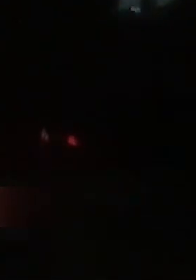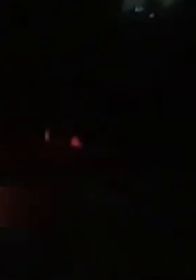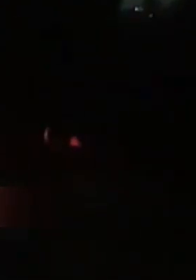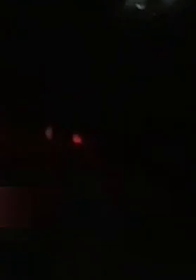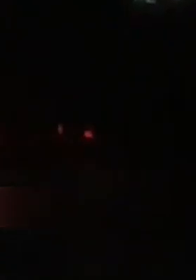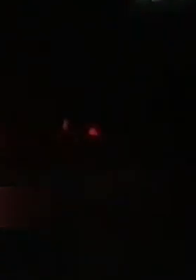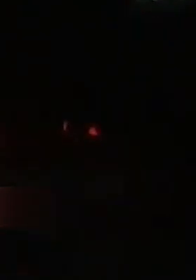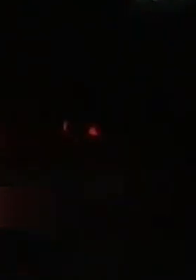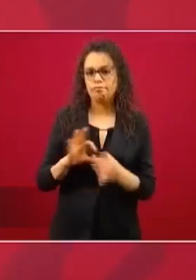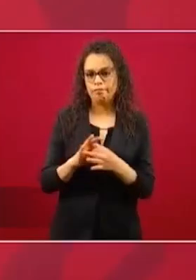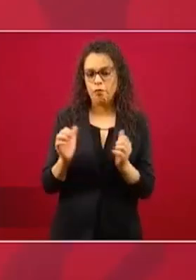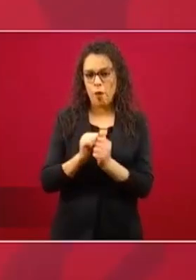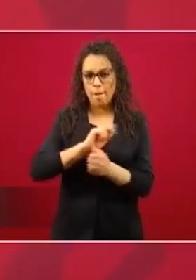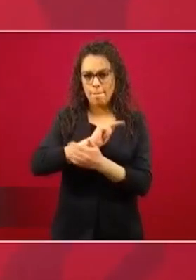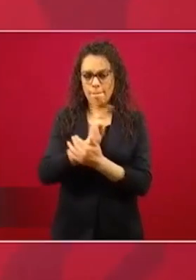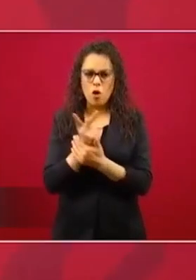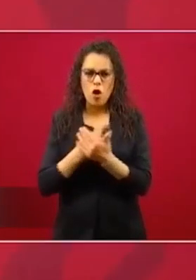Estado.